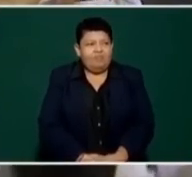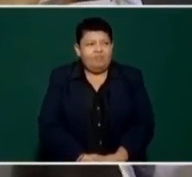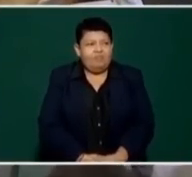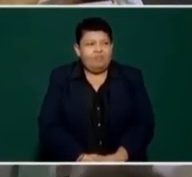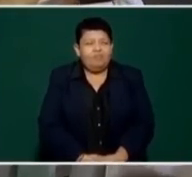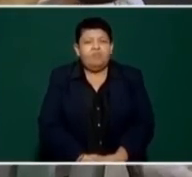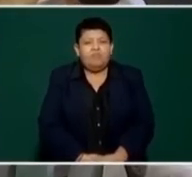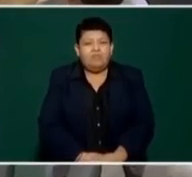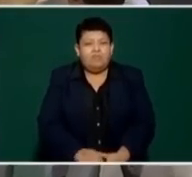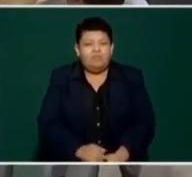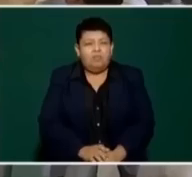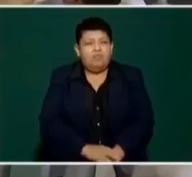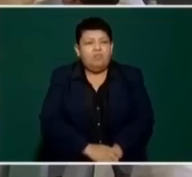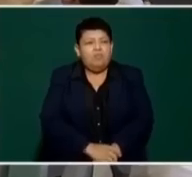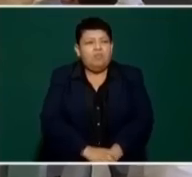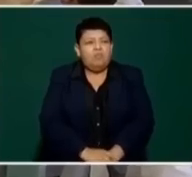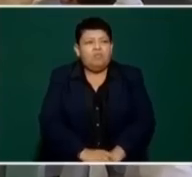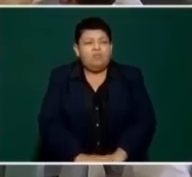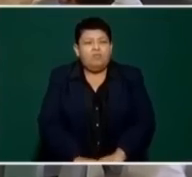Vamos.